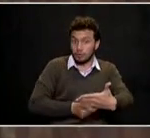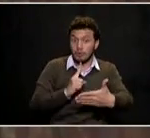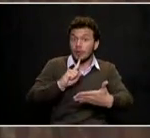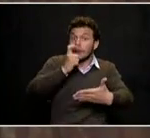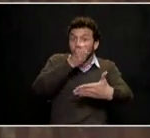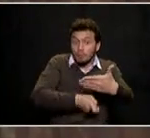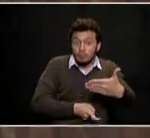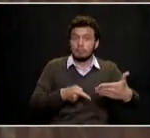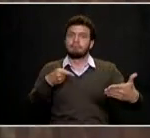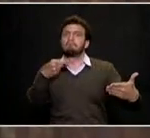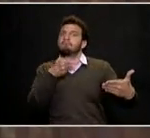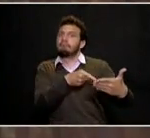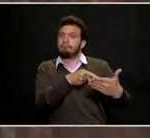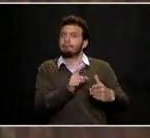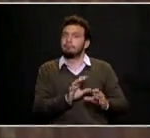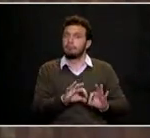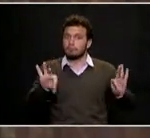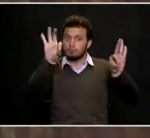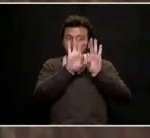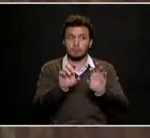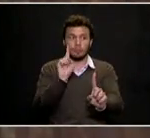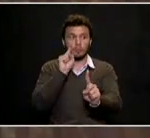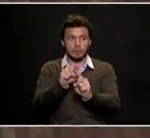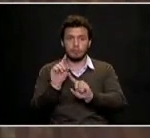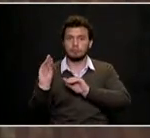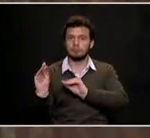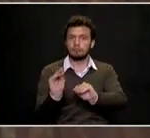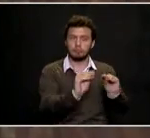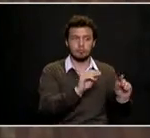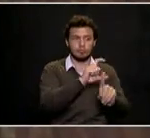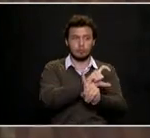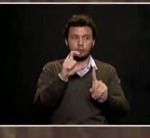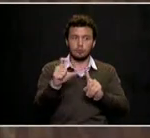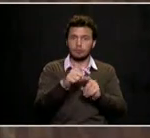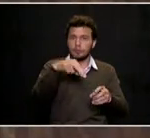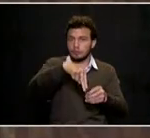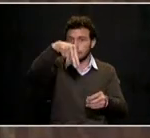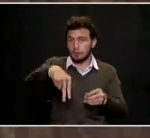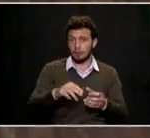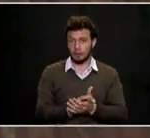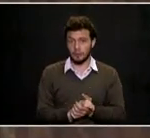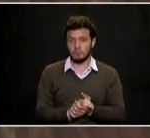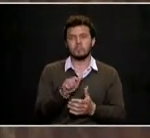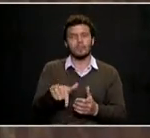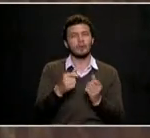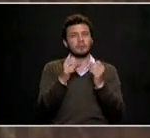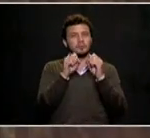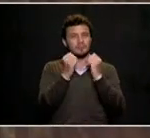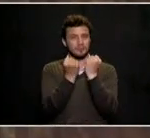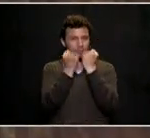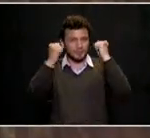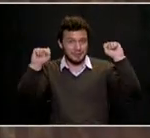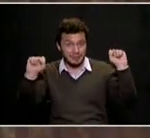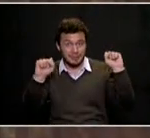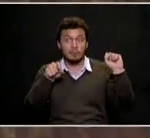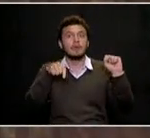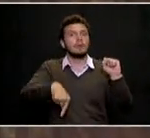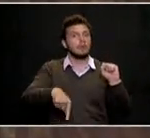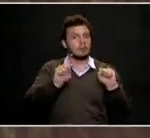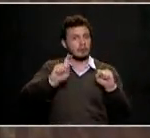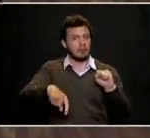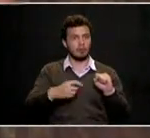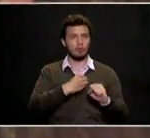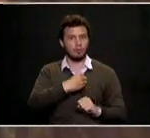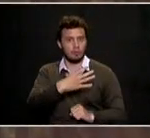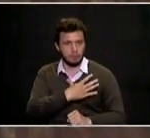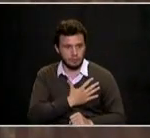una forma de que la gente retomen una cultura ciudadana el municipio claro está al mismo tiempo tiene que generar las oportunidades y las posibilidades